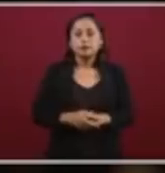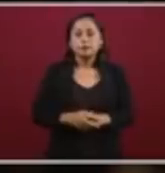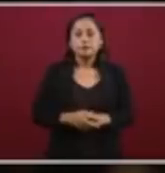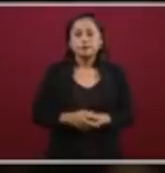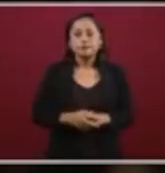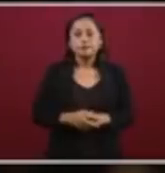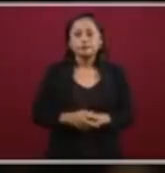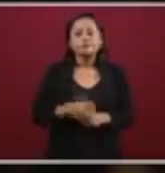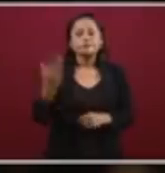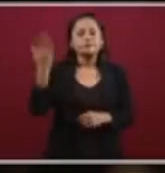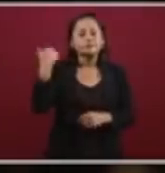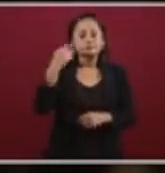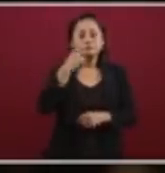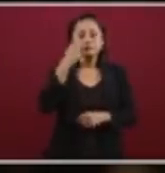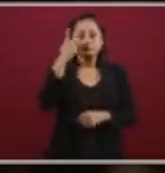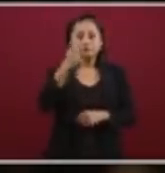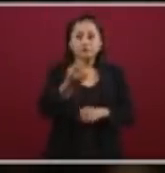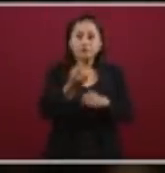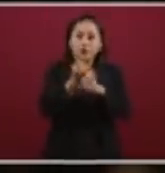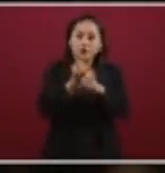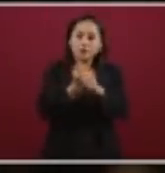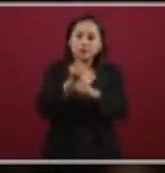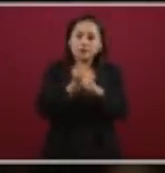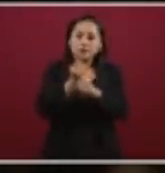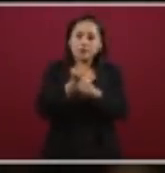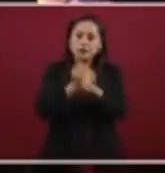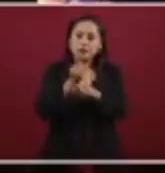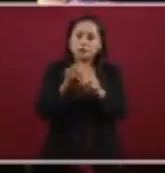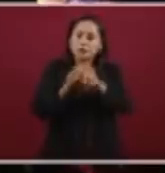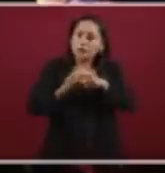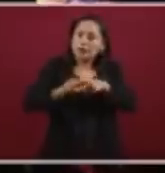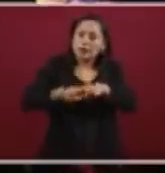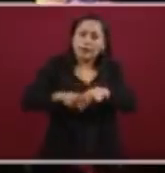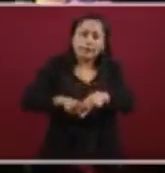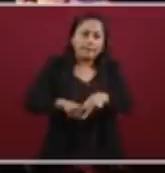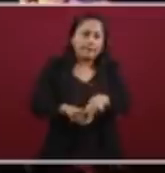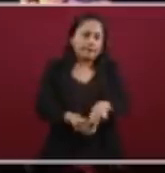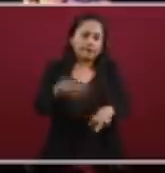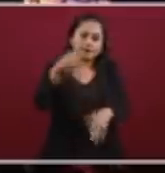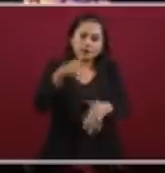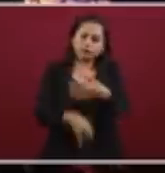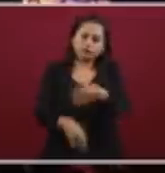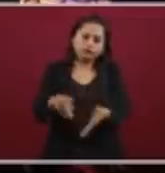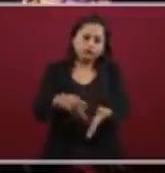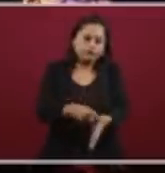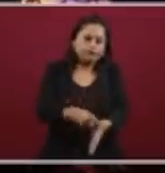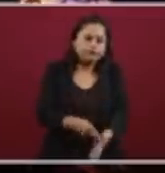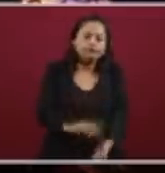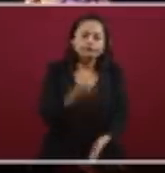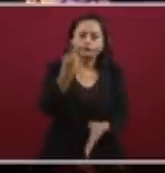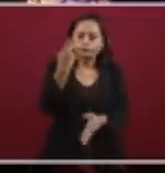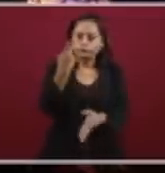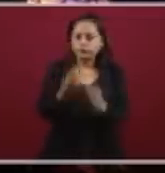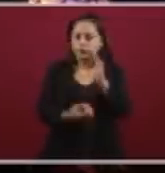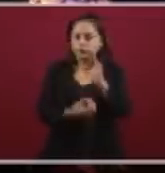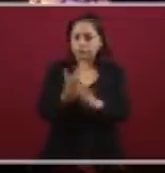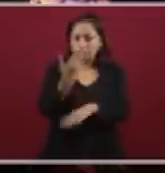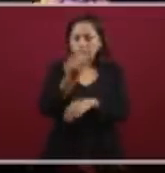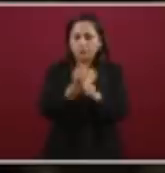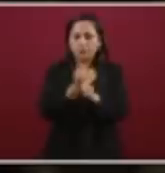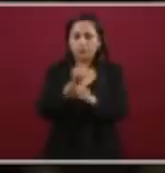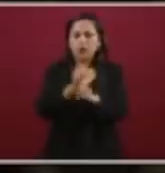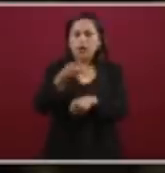que se va a empezar casi la investigación desde cero pero a la vez bueno los mismos padres de los estudiantes dicen que ya hay líneas de